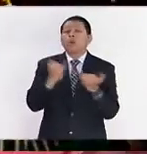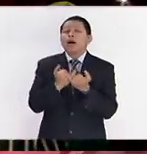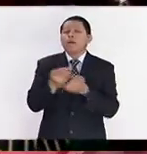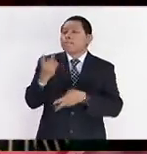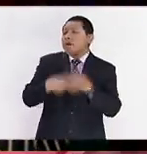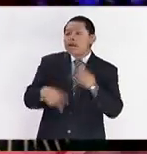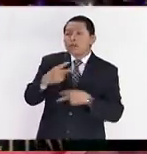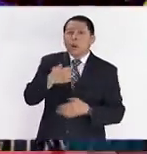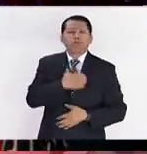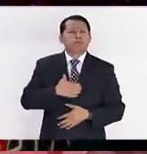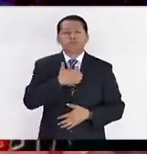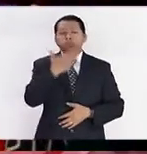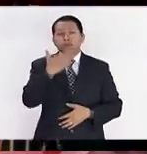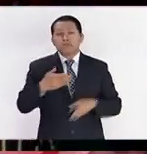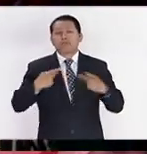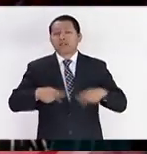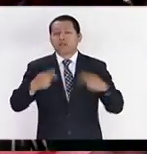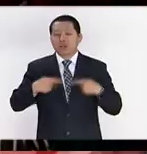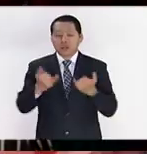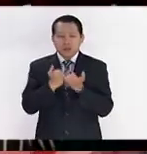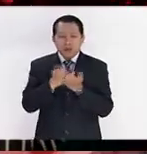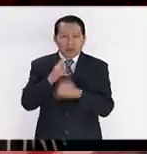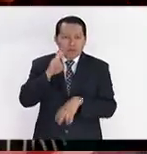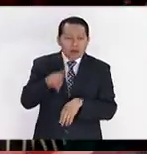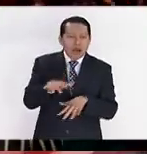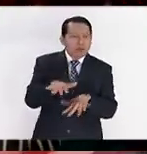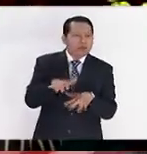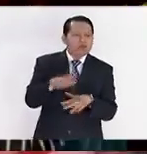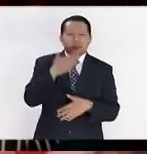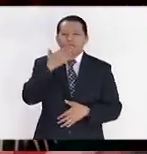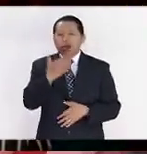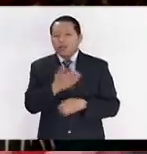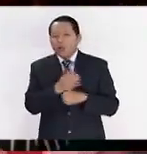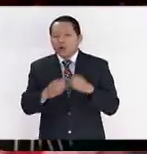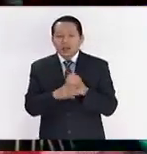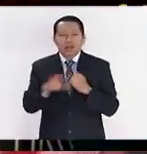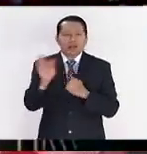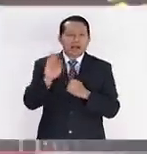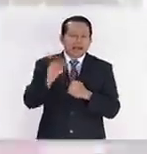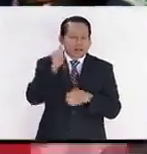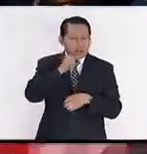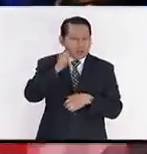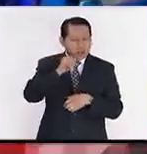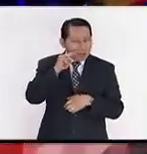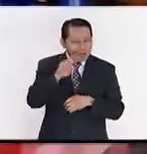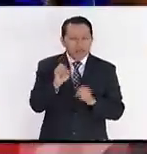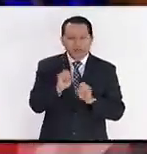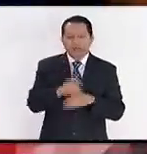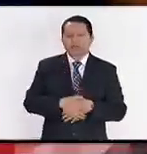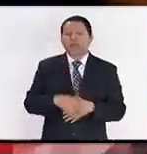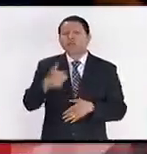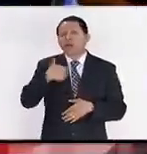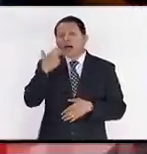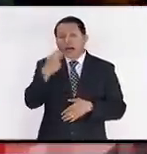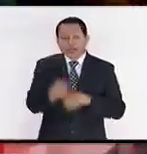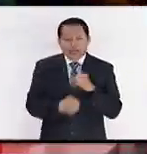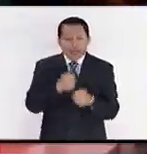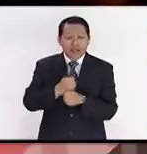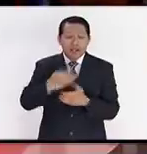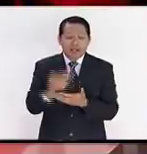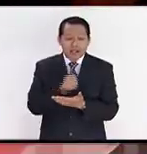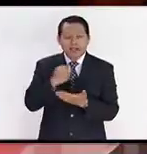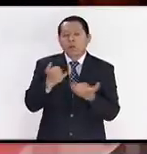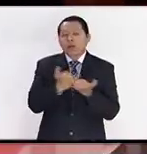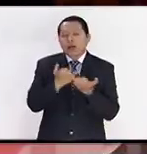y a que la gente también se divierta con jugadas espectaculares, con cosas que a lo mejor en un partido no se ven siempre. Yo quería ganar este año, también